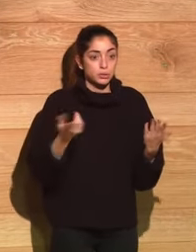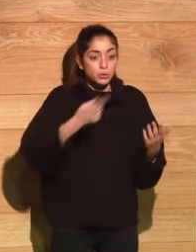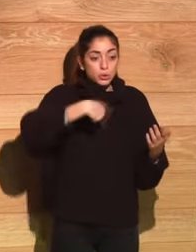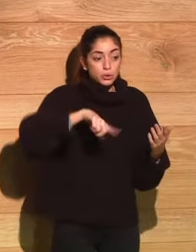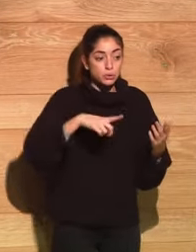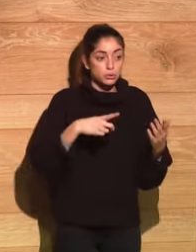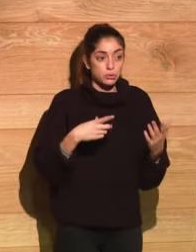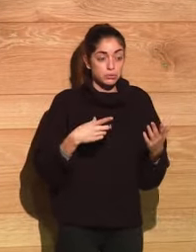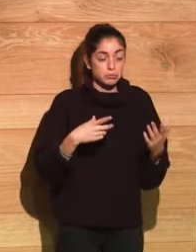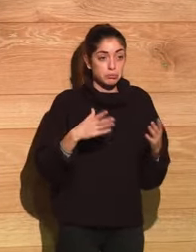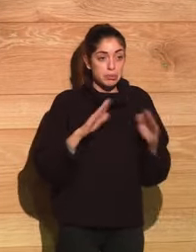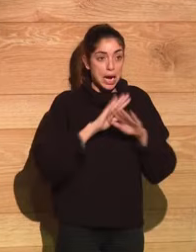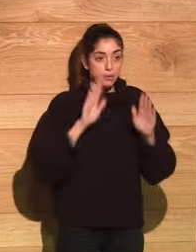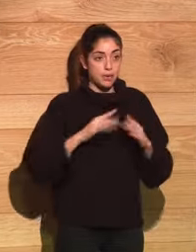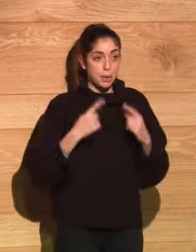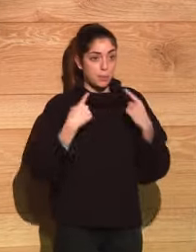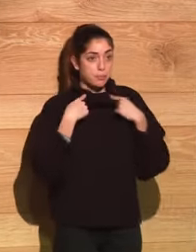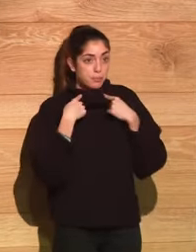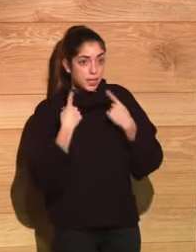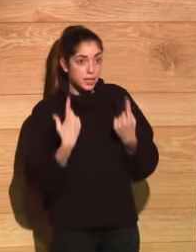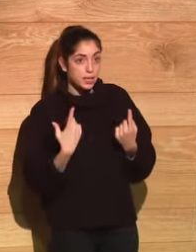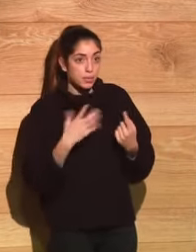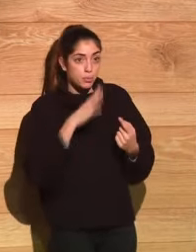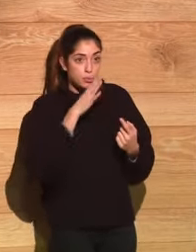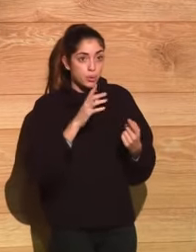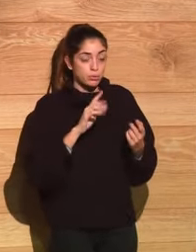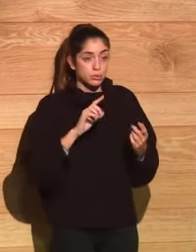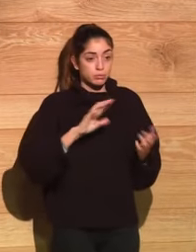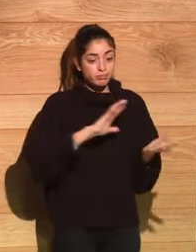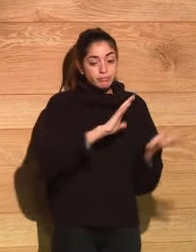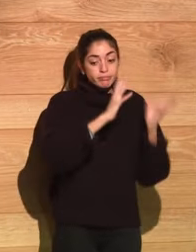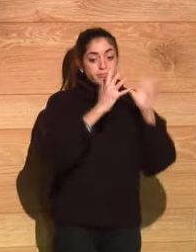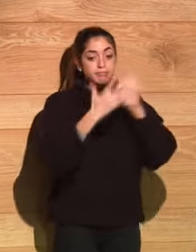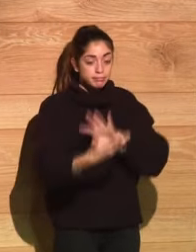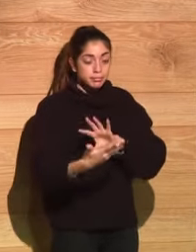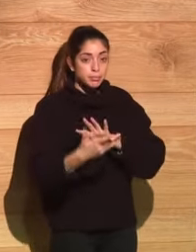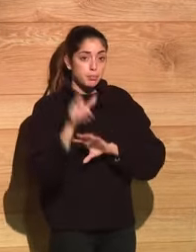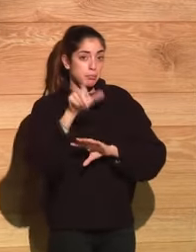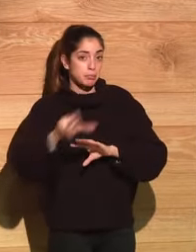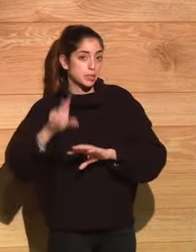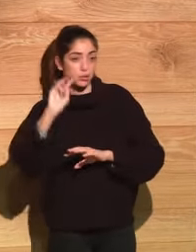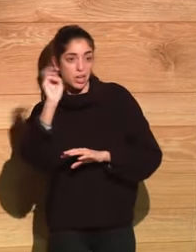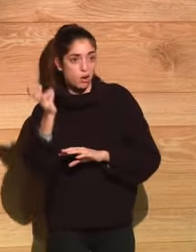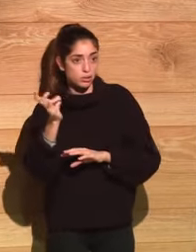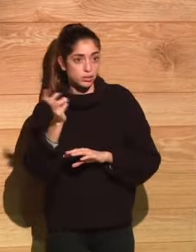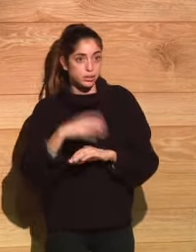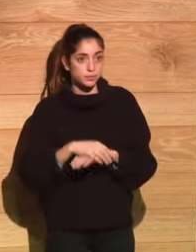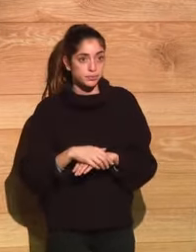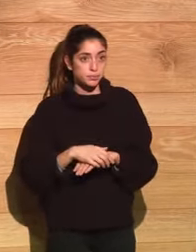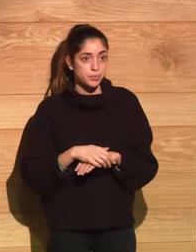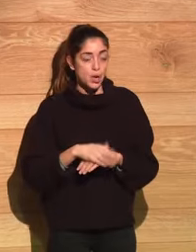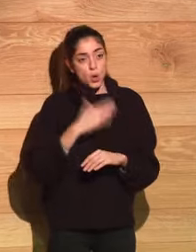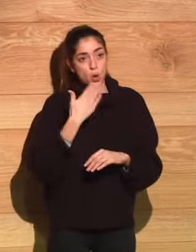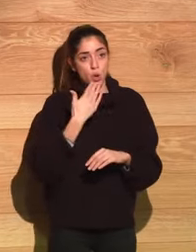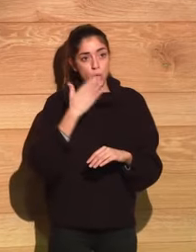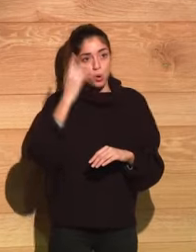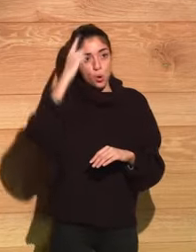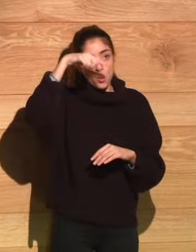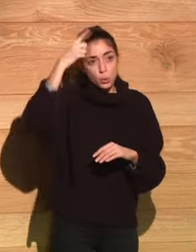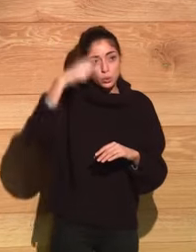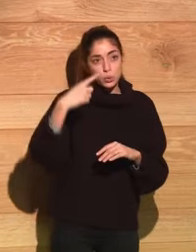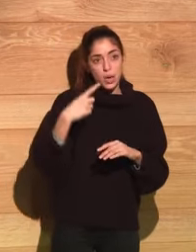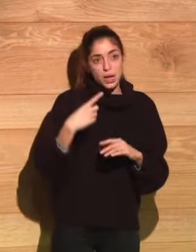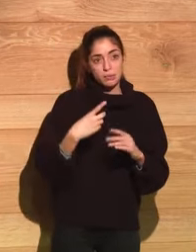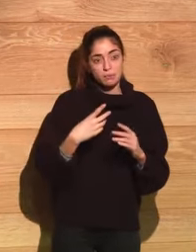quienes somos, nos convertimos en otros, en eso que ahora llaman transculturales, ¿no? Seríamos, bueno, muy poquita